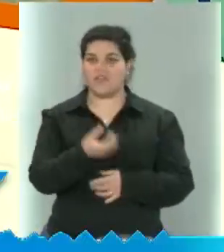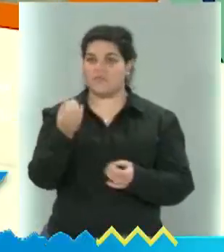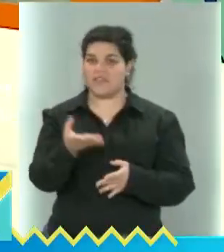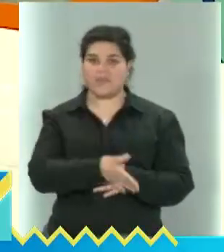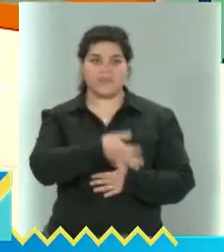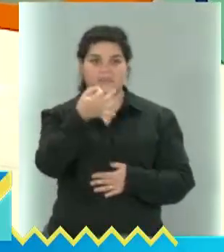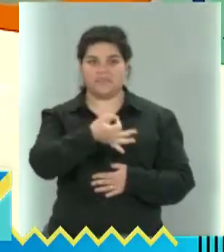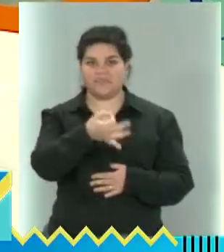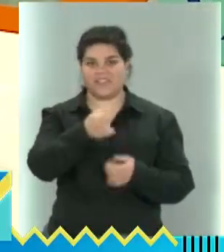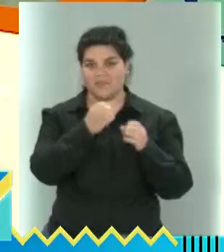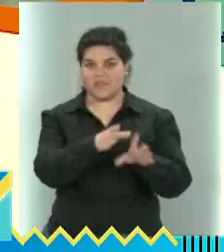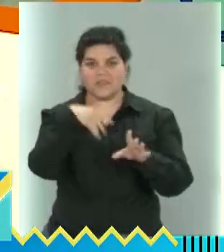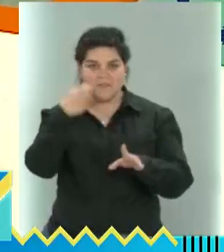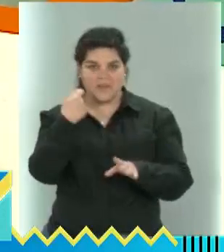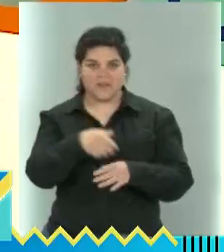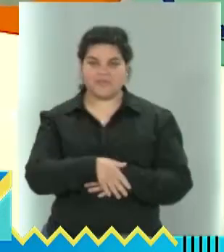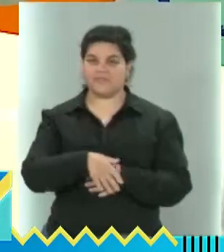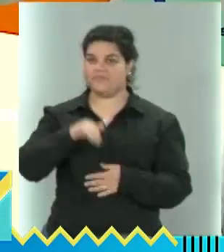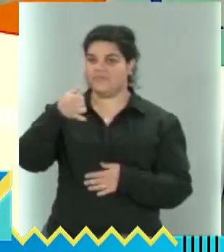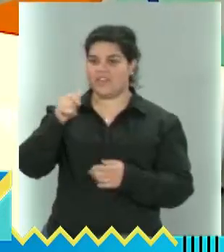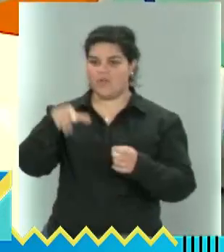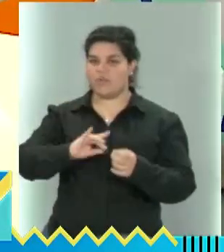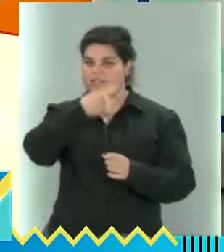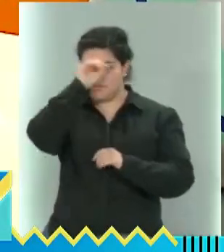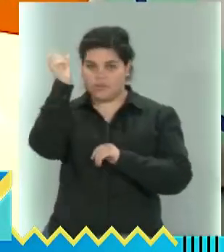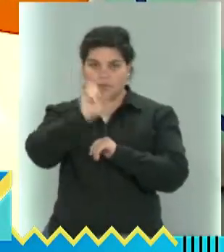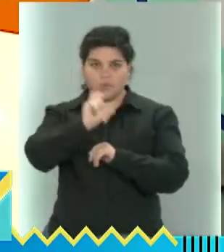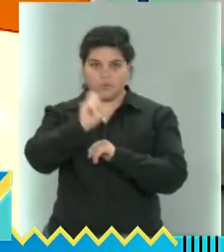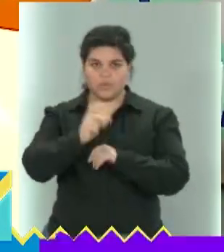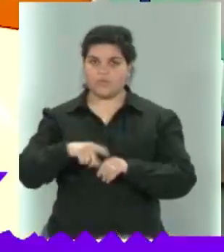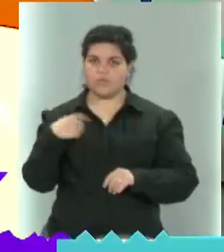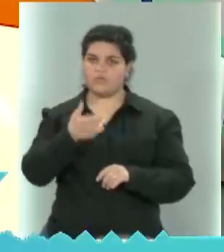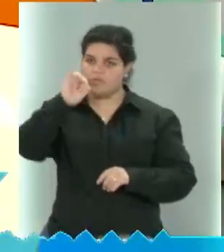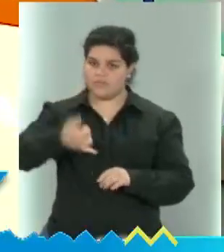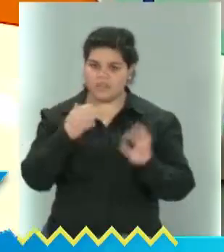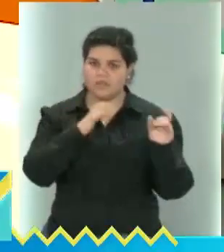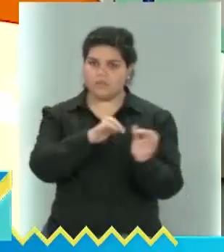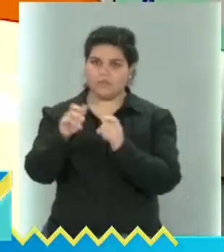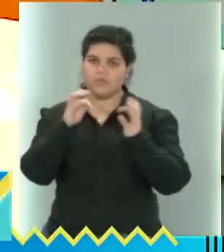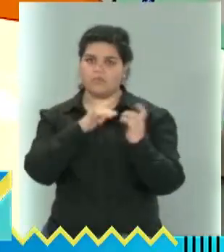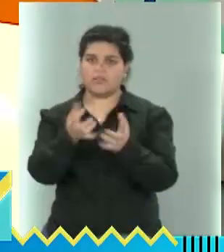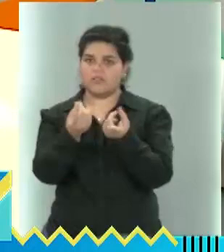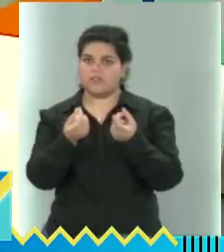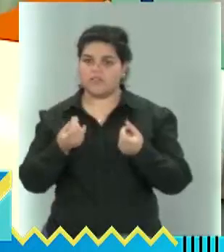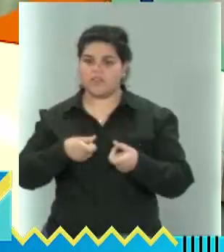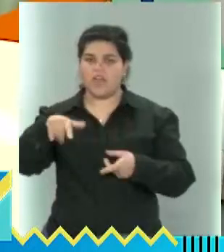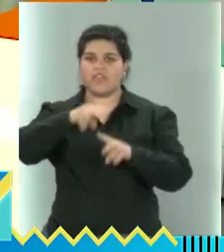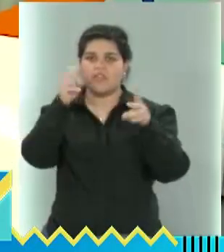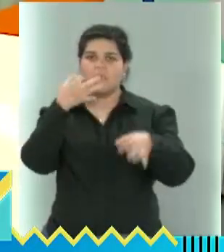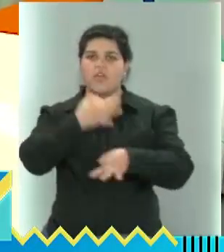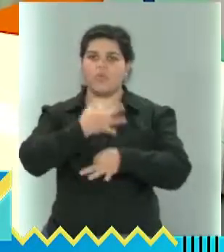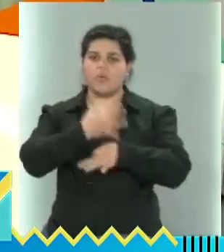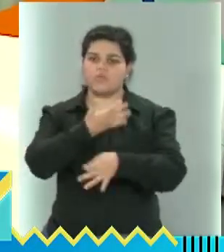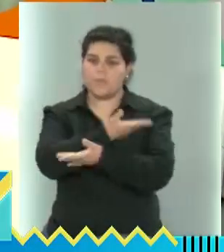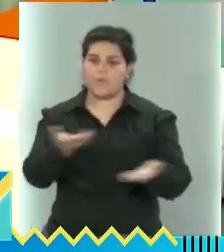bien, arrancando este programa. Exactamente. Como Universidad Nacional de Cuyo nos tenemos que permitir este debate. La educación pública en